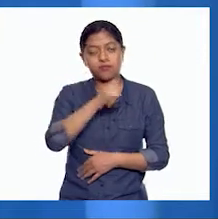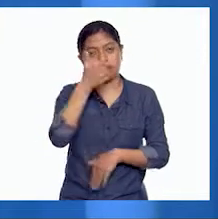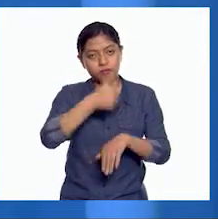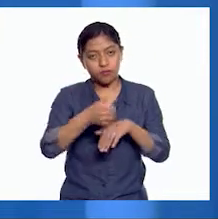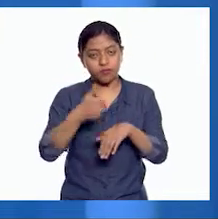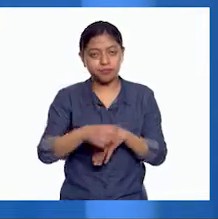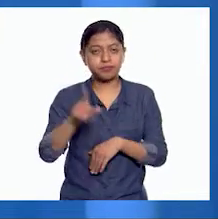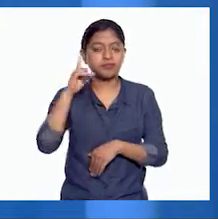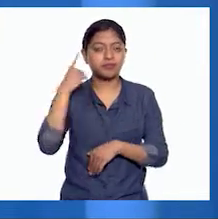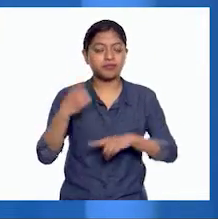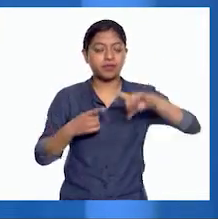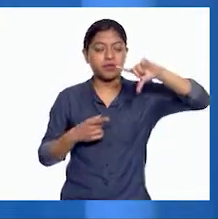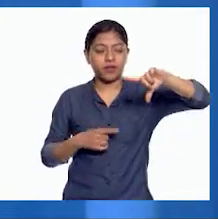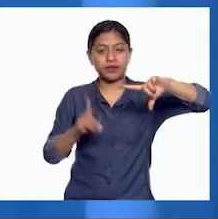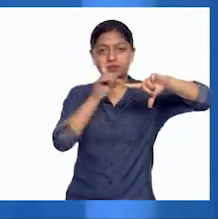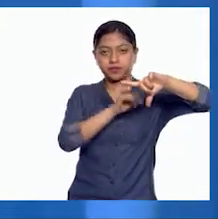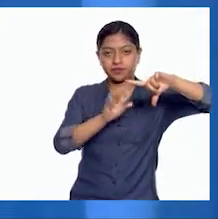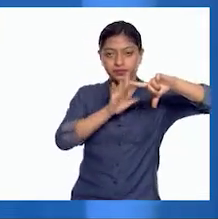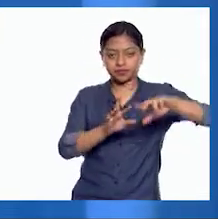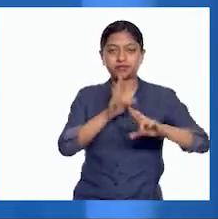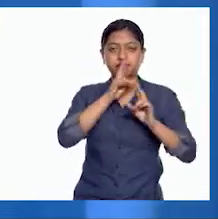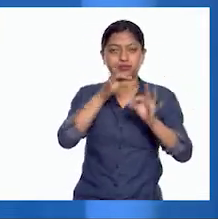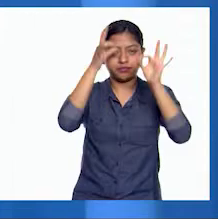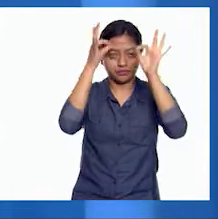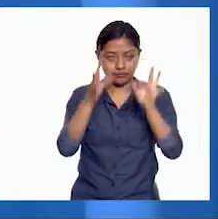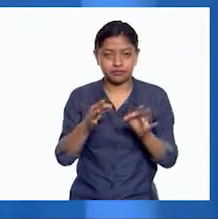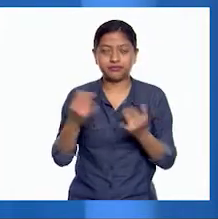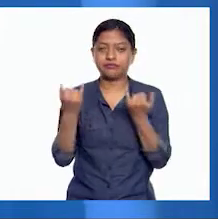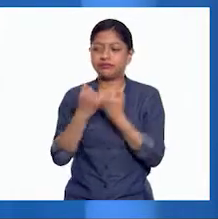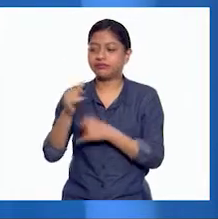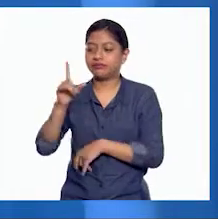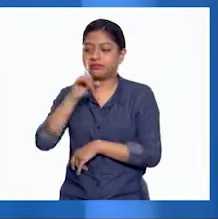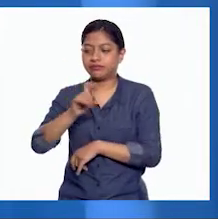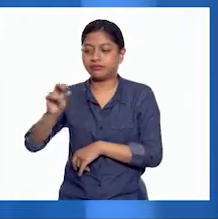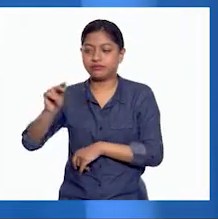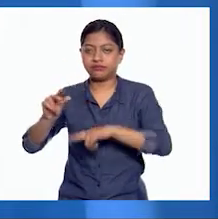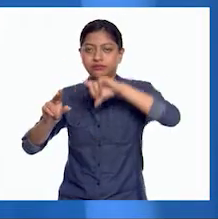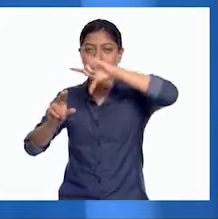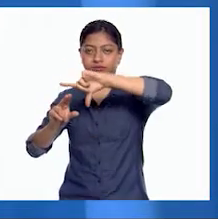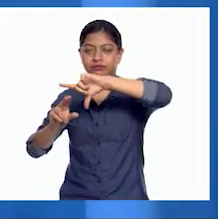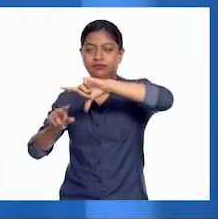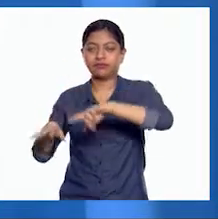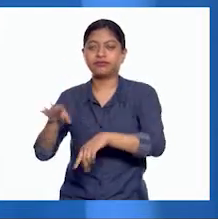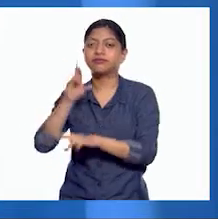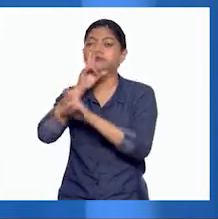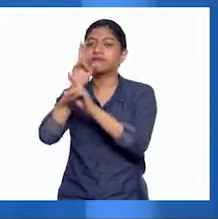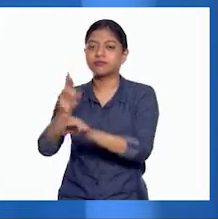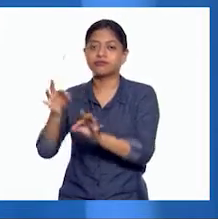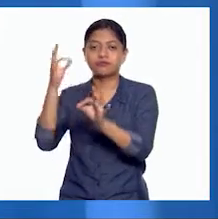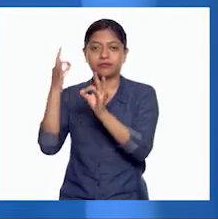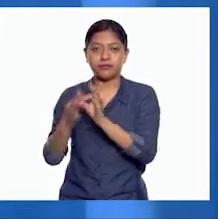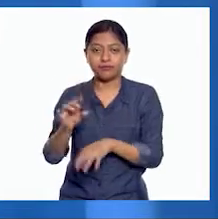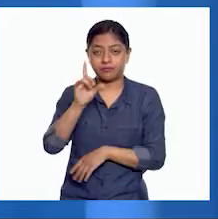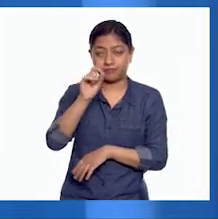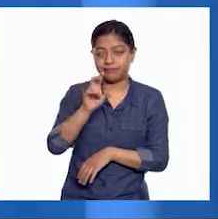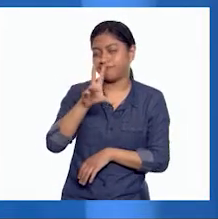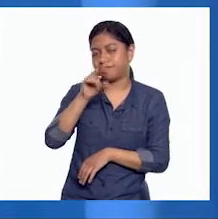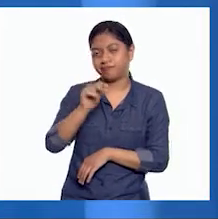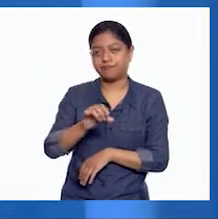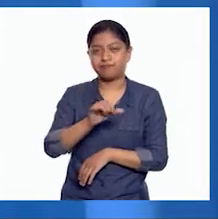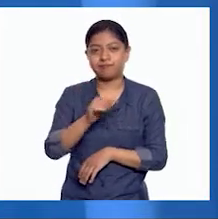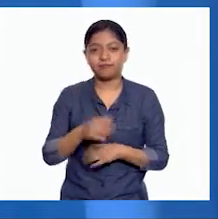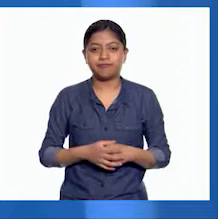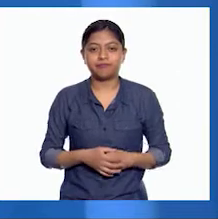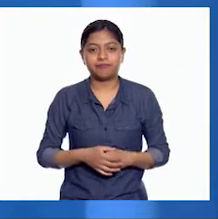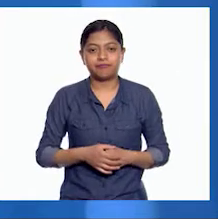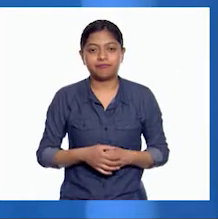divida exactamente al 150 y al 180. 20 ya comprobamos que ese no nos sirve y es el